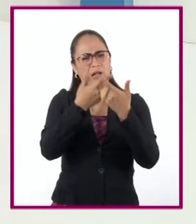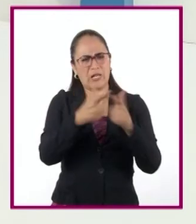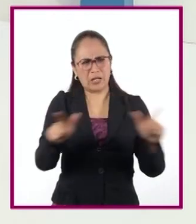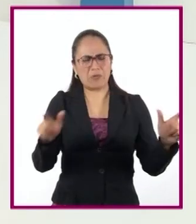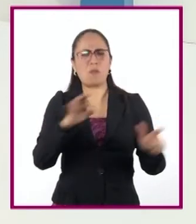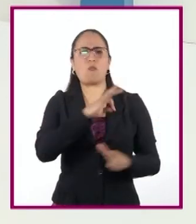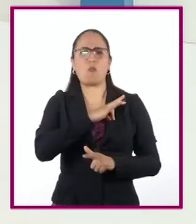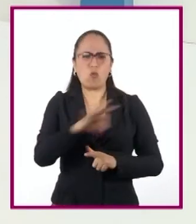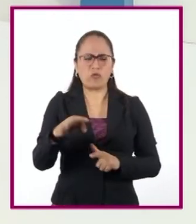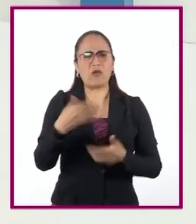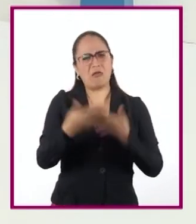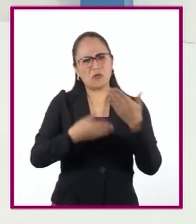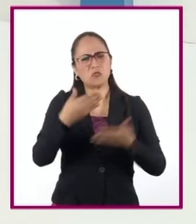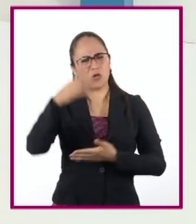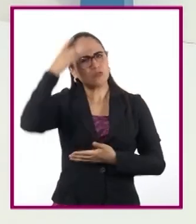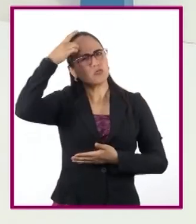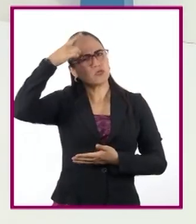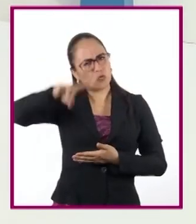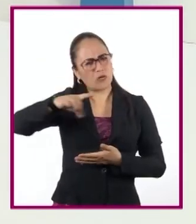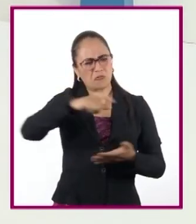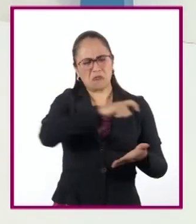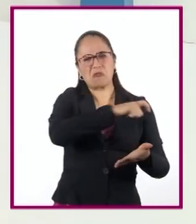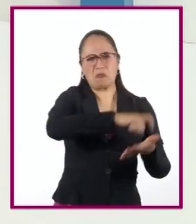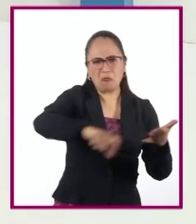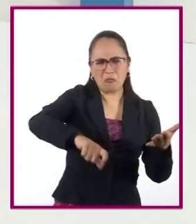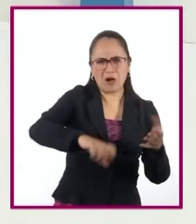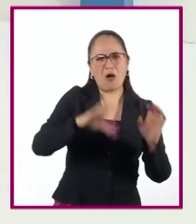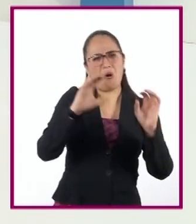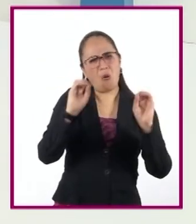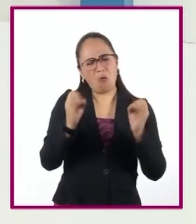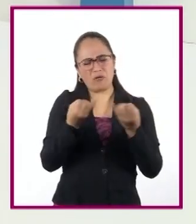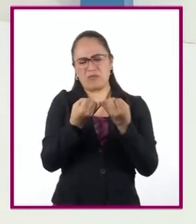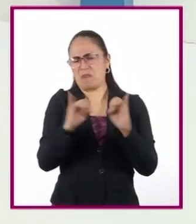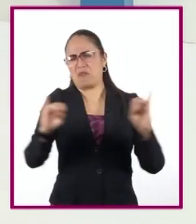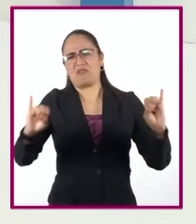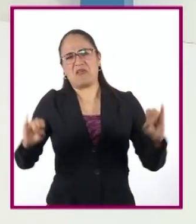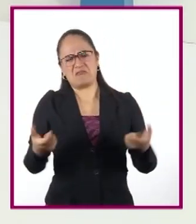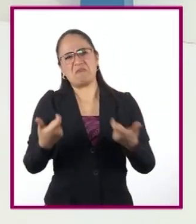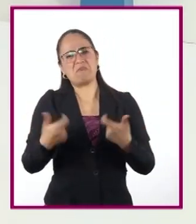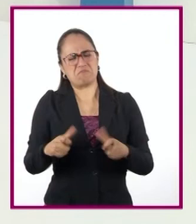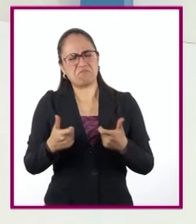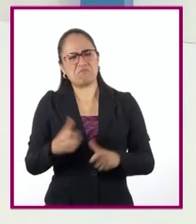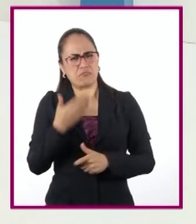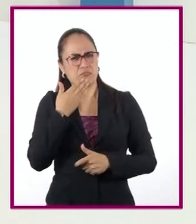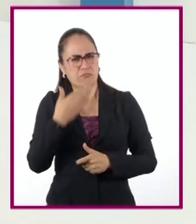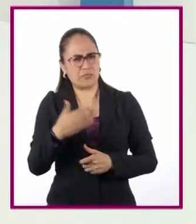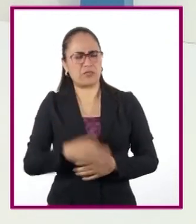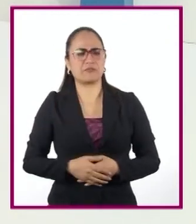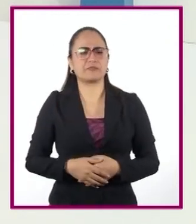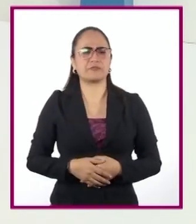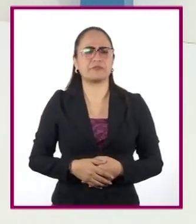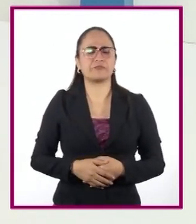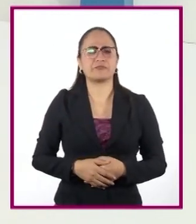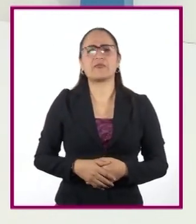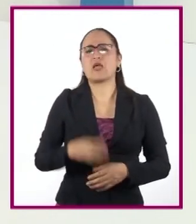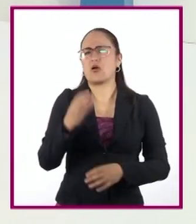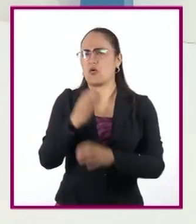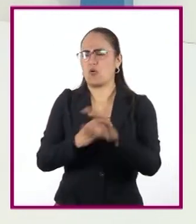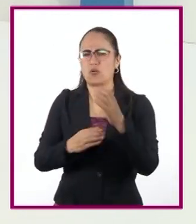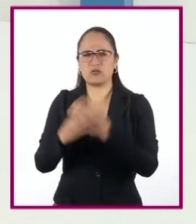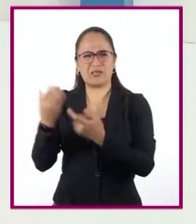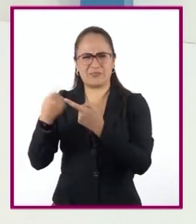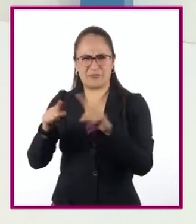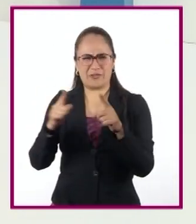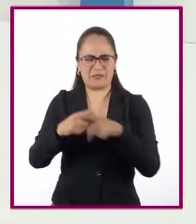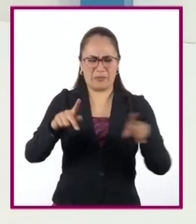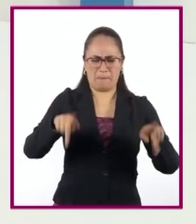alcanzar, si no la prosperidad, al menos la independencia económica. El mercantilismo comercial se